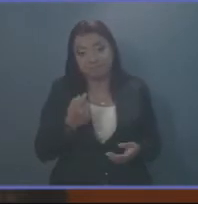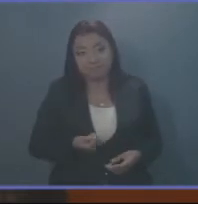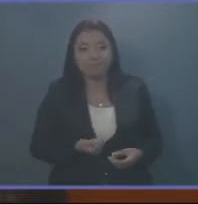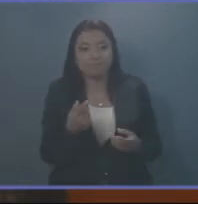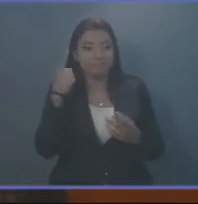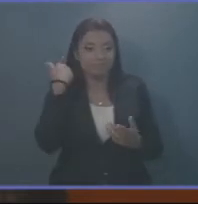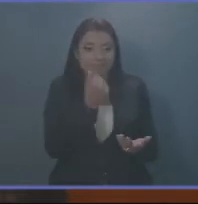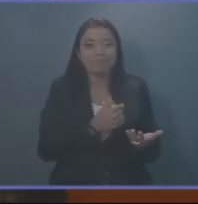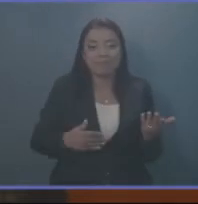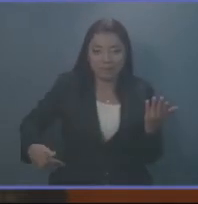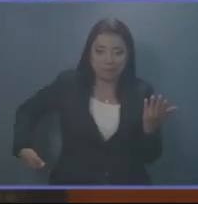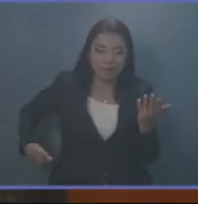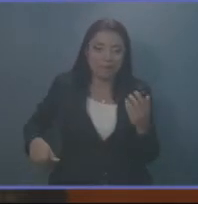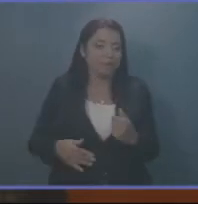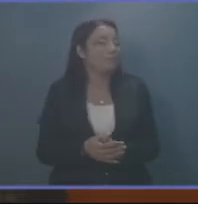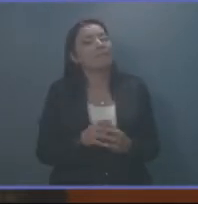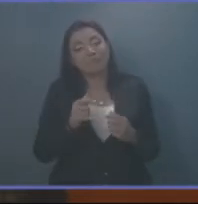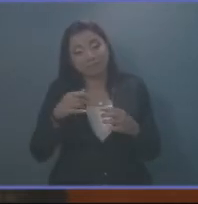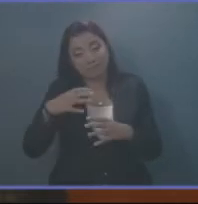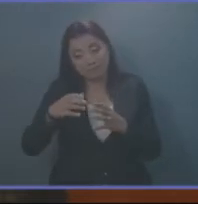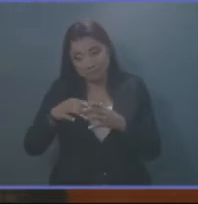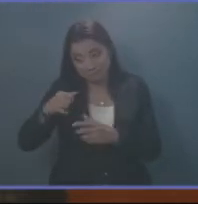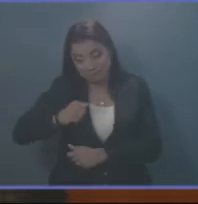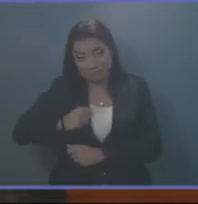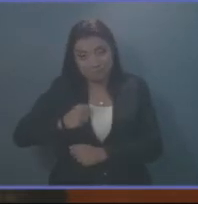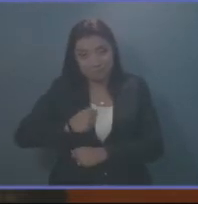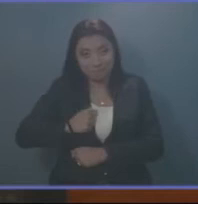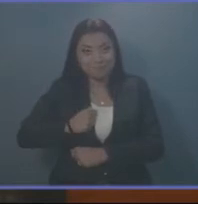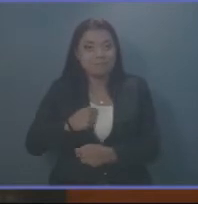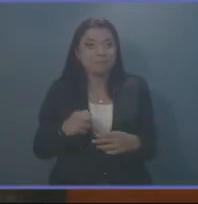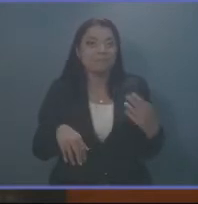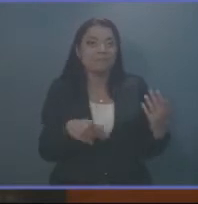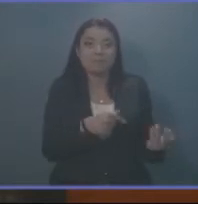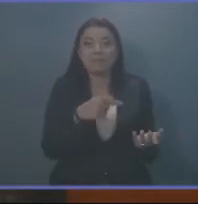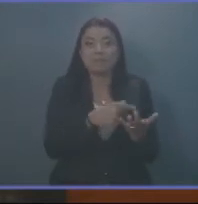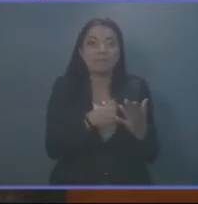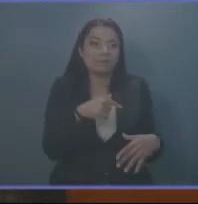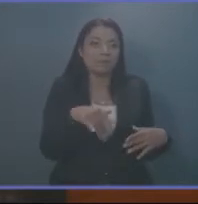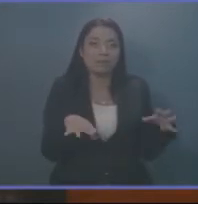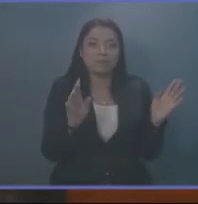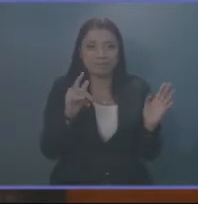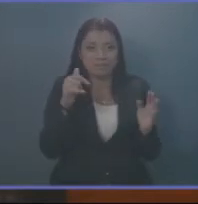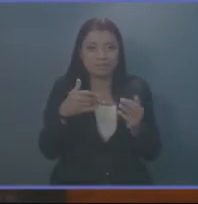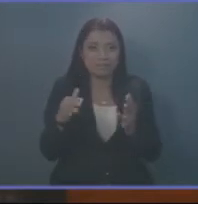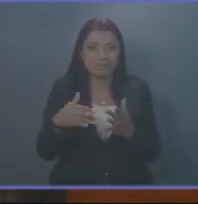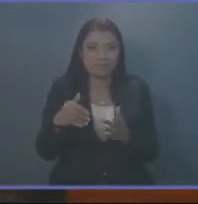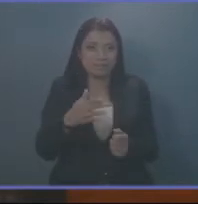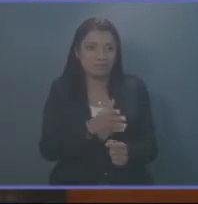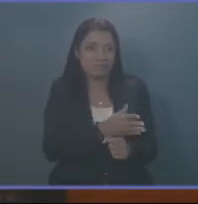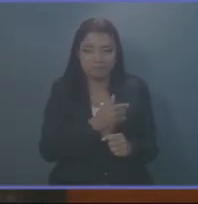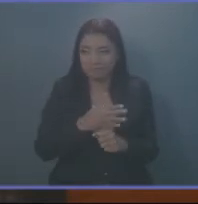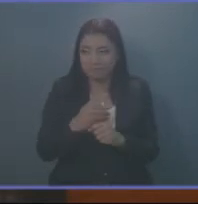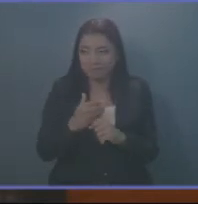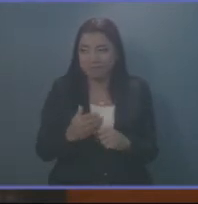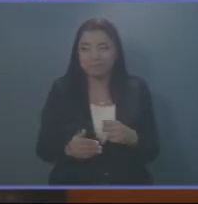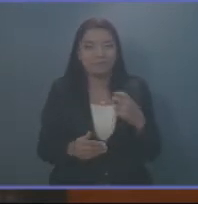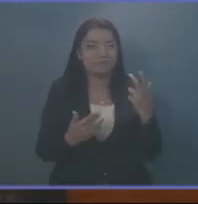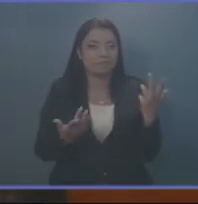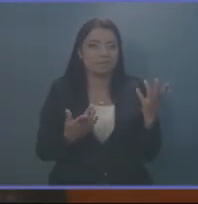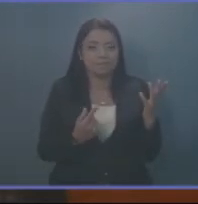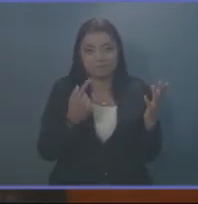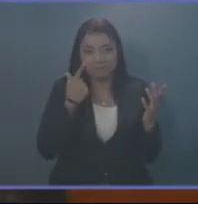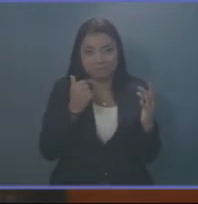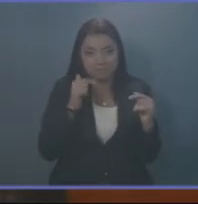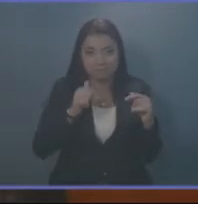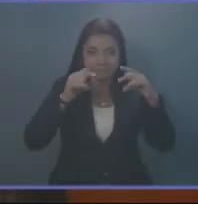como presidente de la Comisión de Defensa, bueno, respeto la decisión que tomen los grupos parlamentarios, aunque pues no comparto